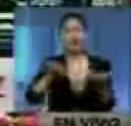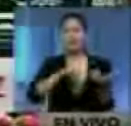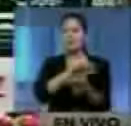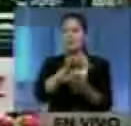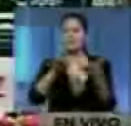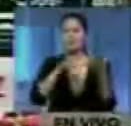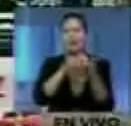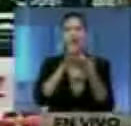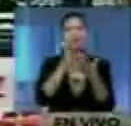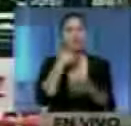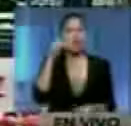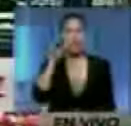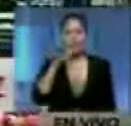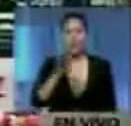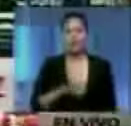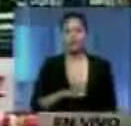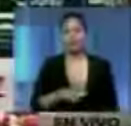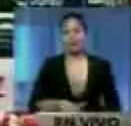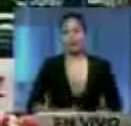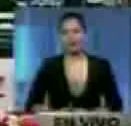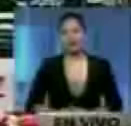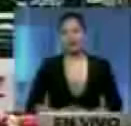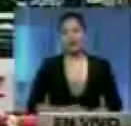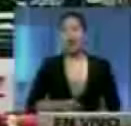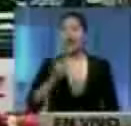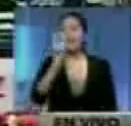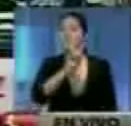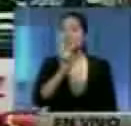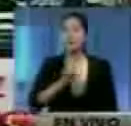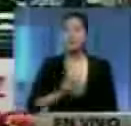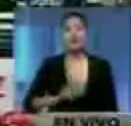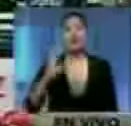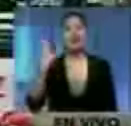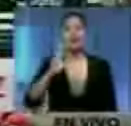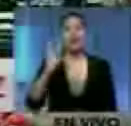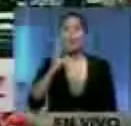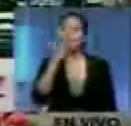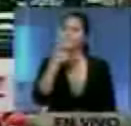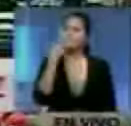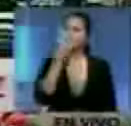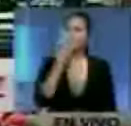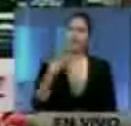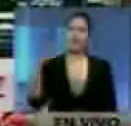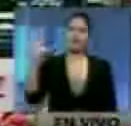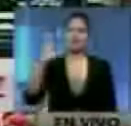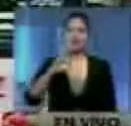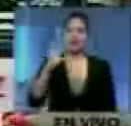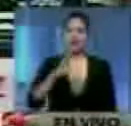de muerte, a Venezuela y a Caracas, esta bella Caracas.